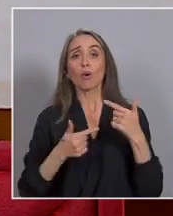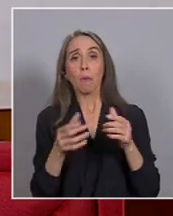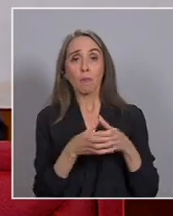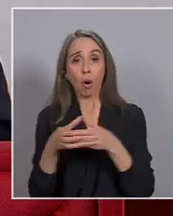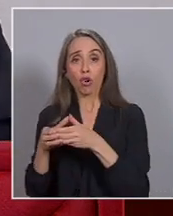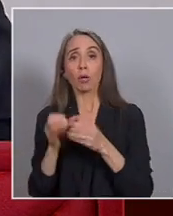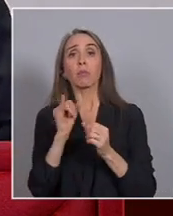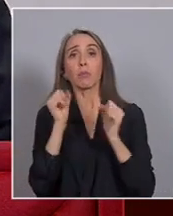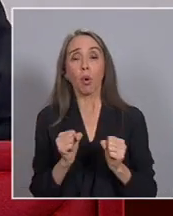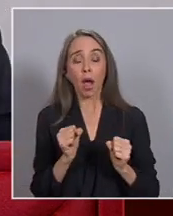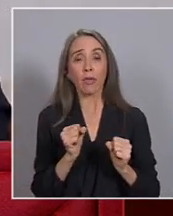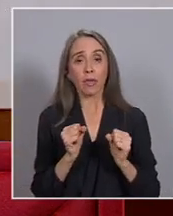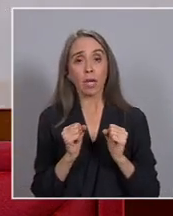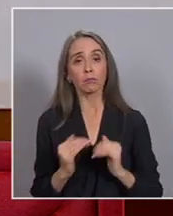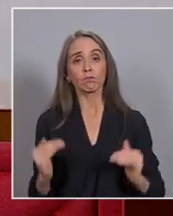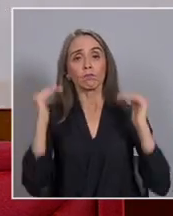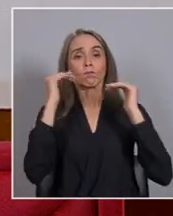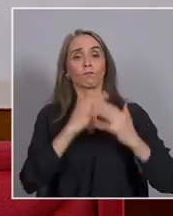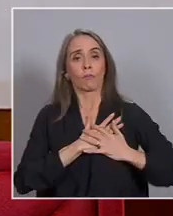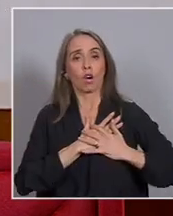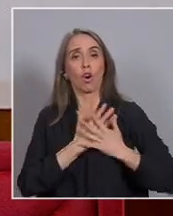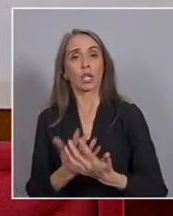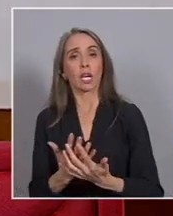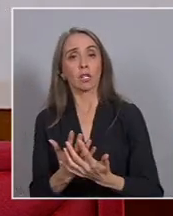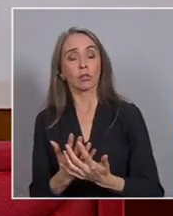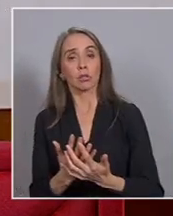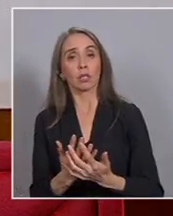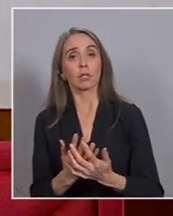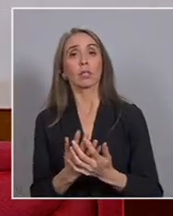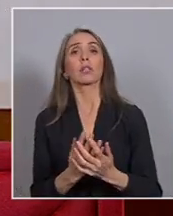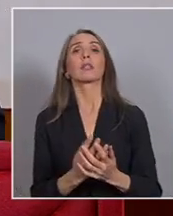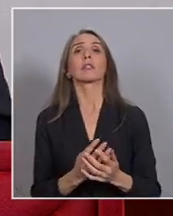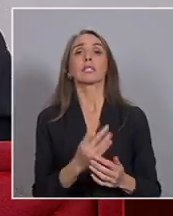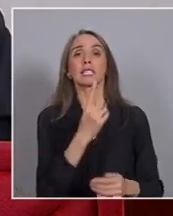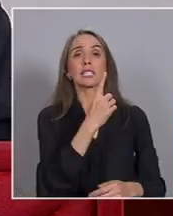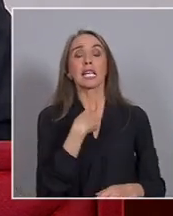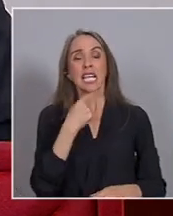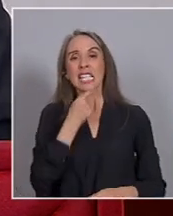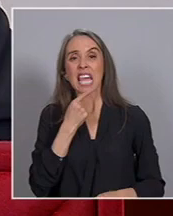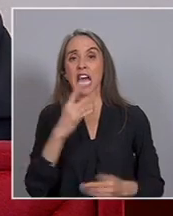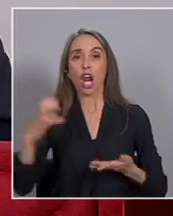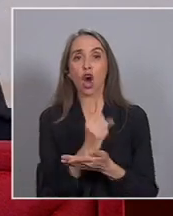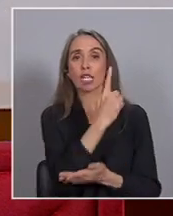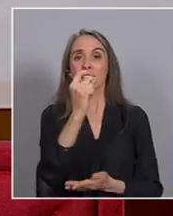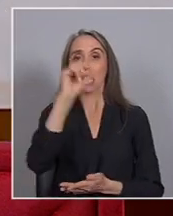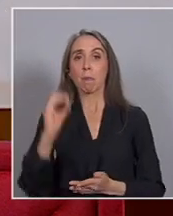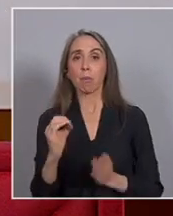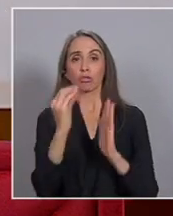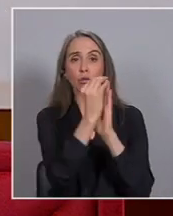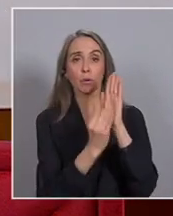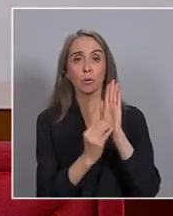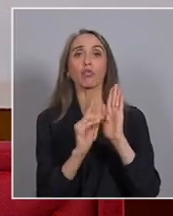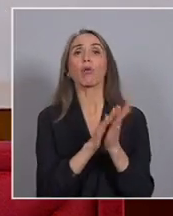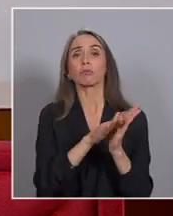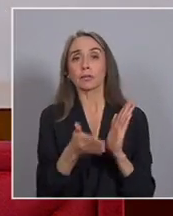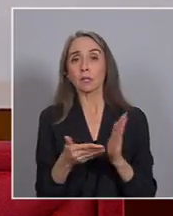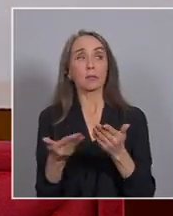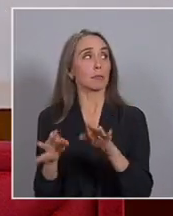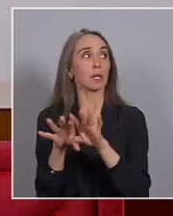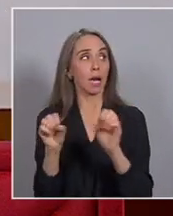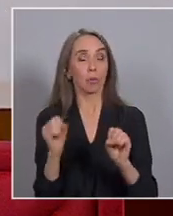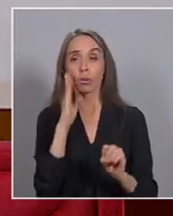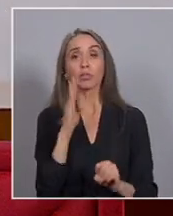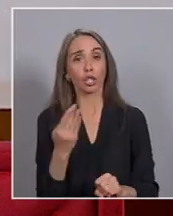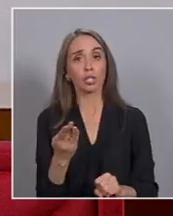actuar generosamente y con altura de miras. Ceder a nuestro 100%, pero llegar a un acuerdo que los beneficie